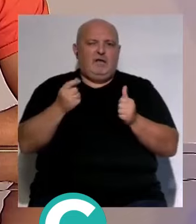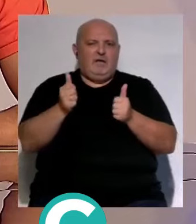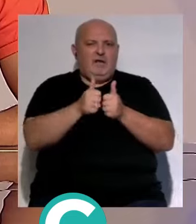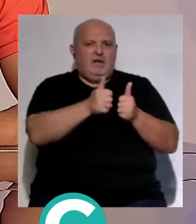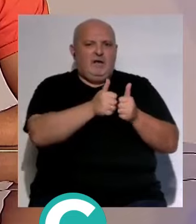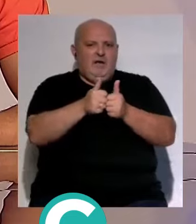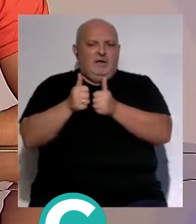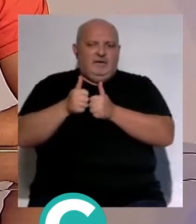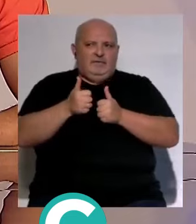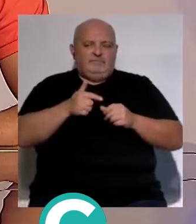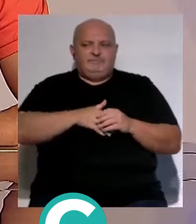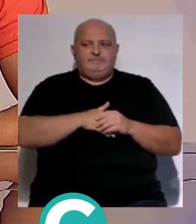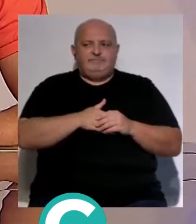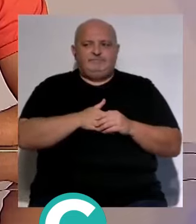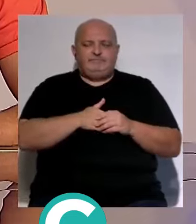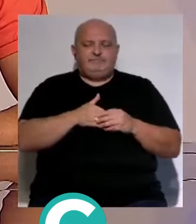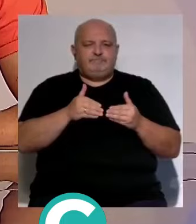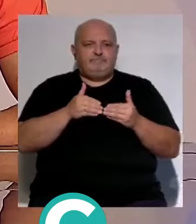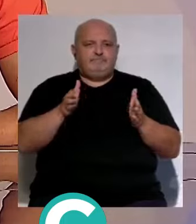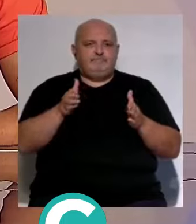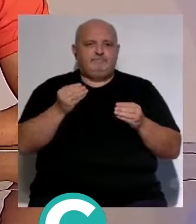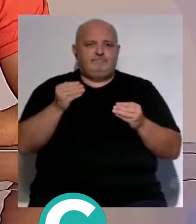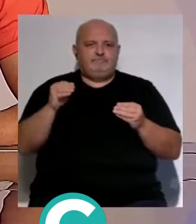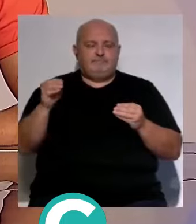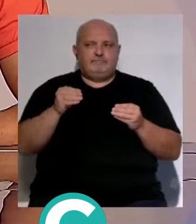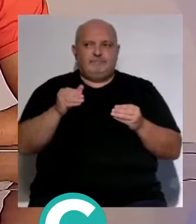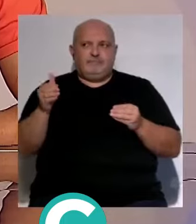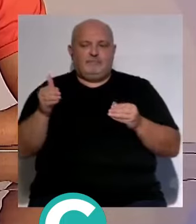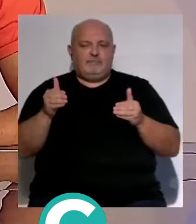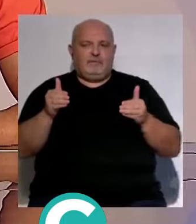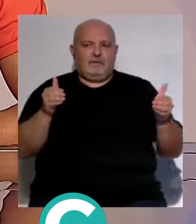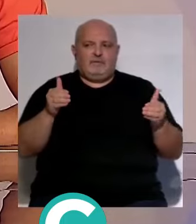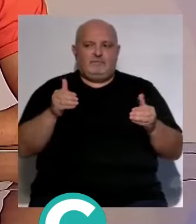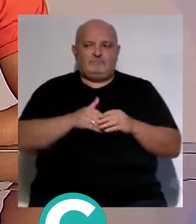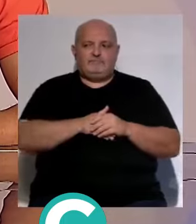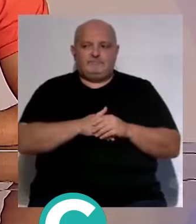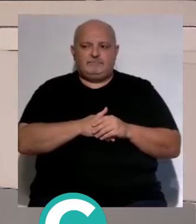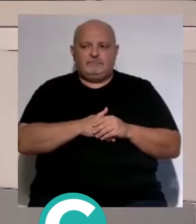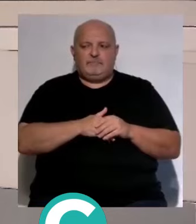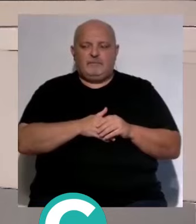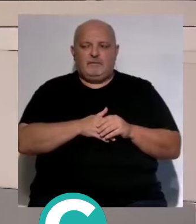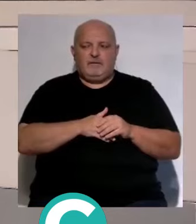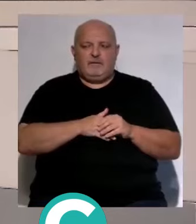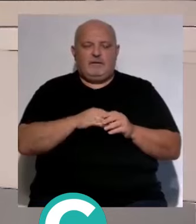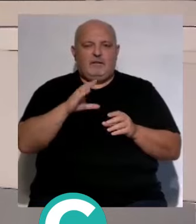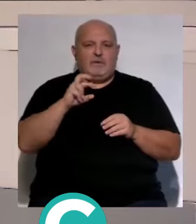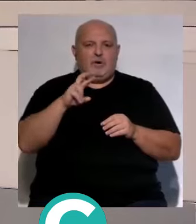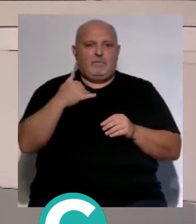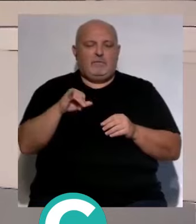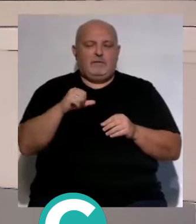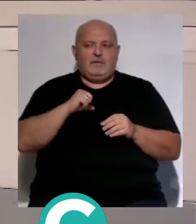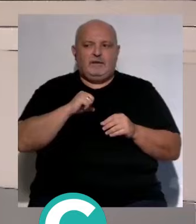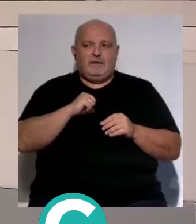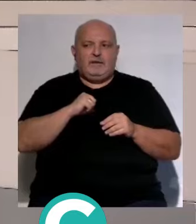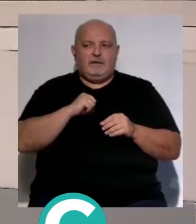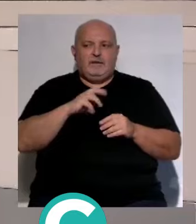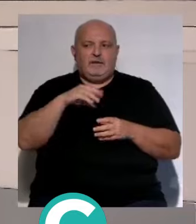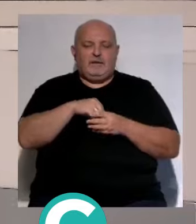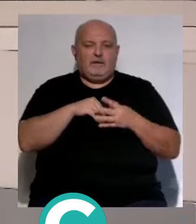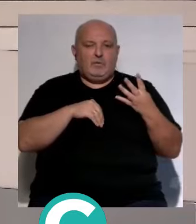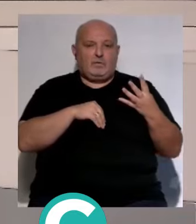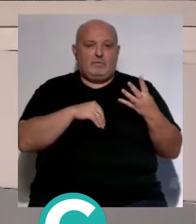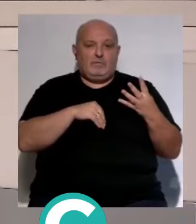traído. Se abre un poquito, así se echa para el lado a Coque, que viene de... Paco López tiene, contando los cuatro